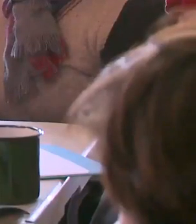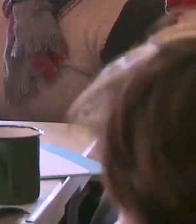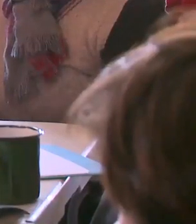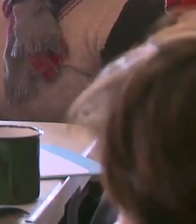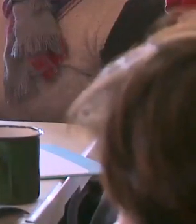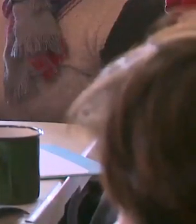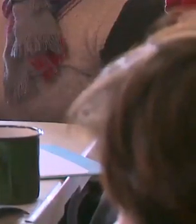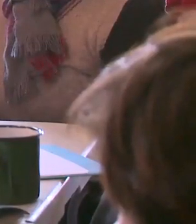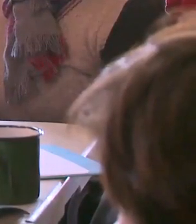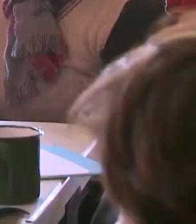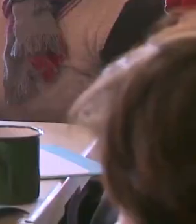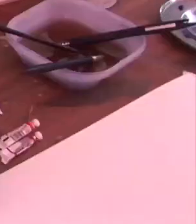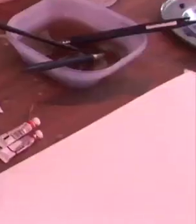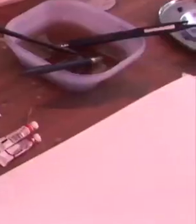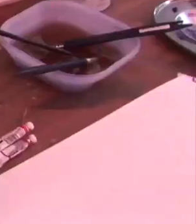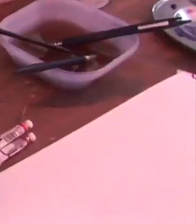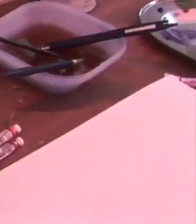represent watercolour art.